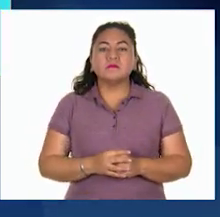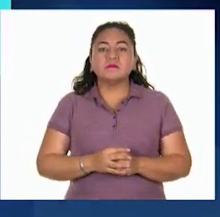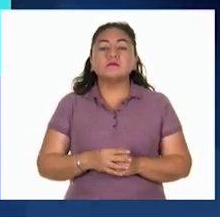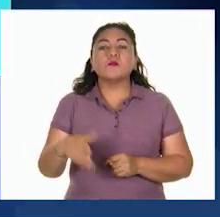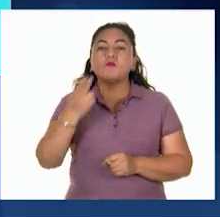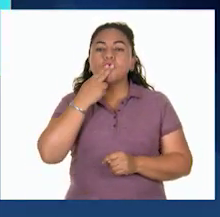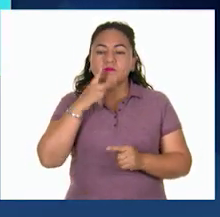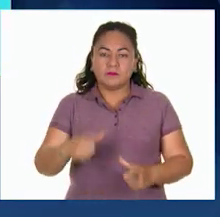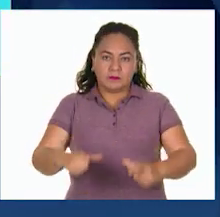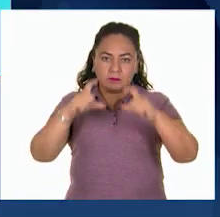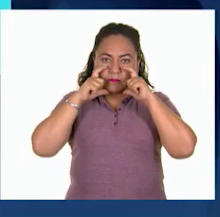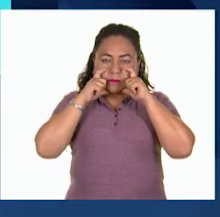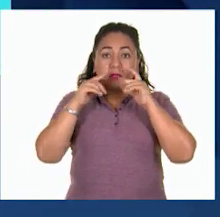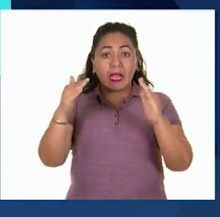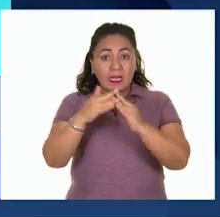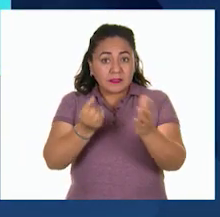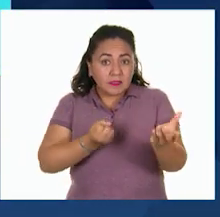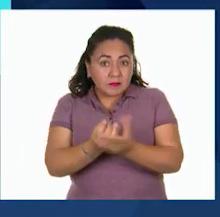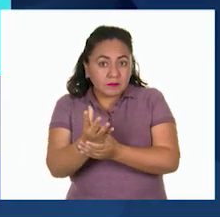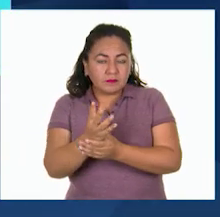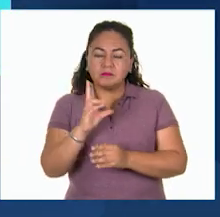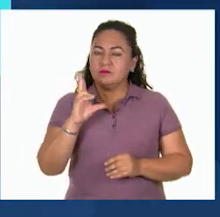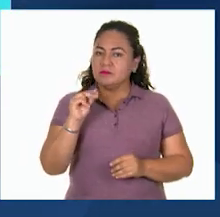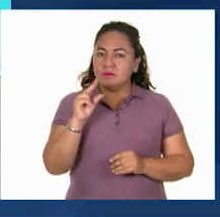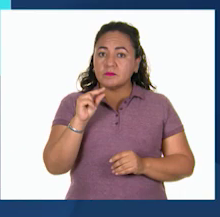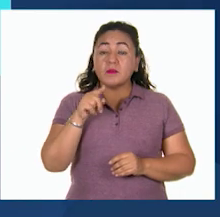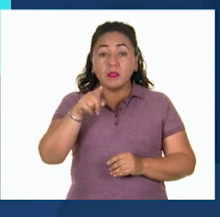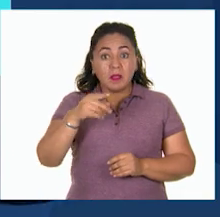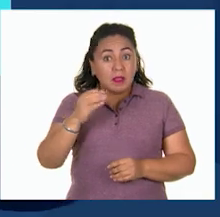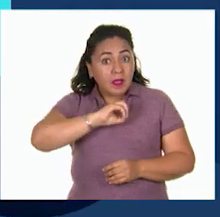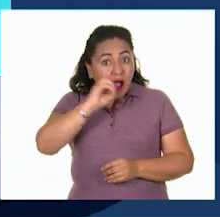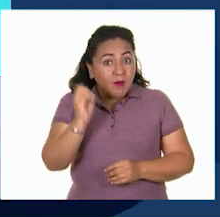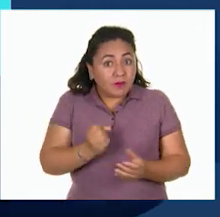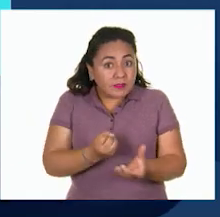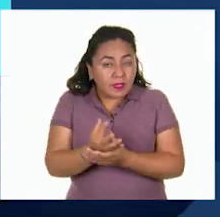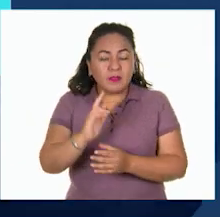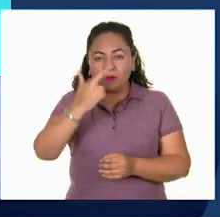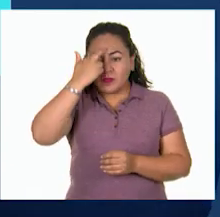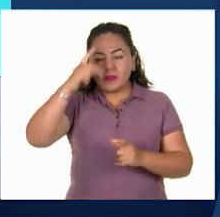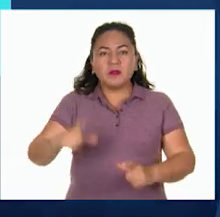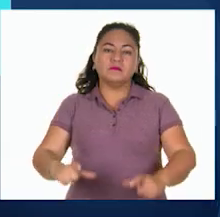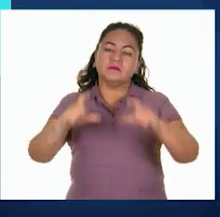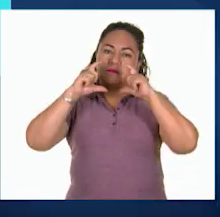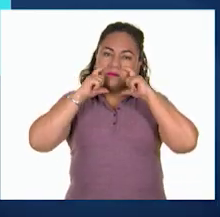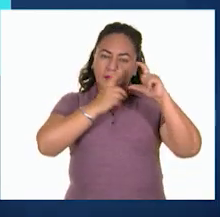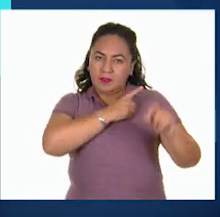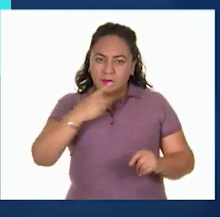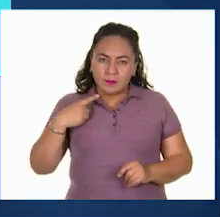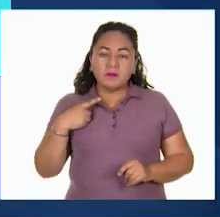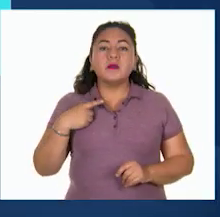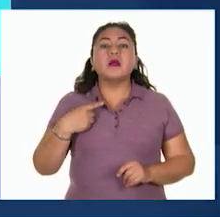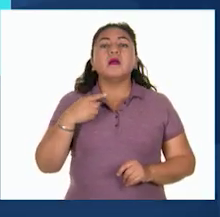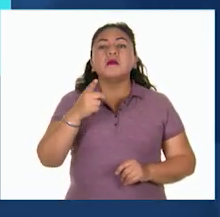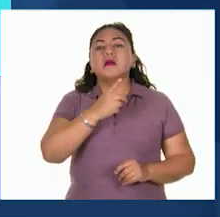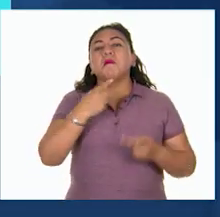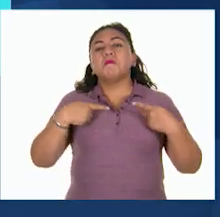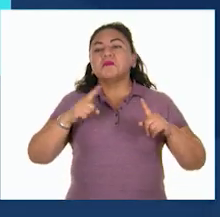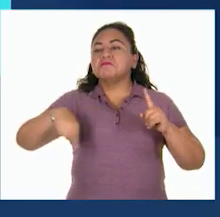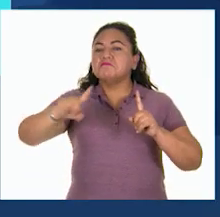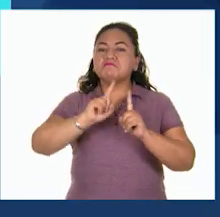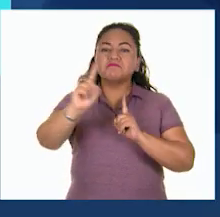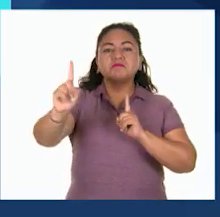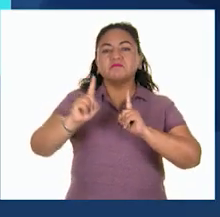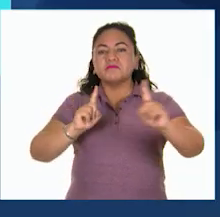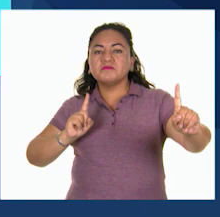Utiliza cubrebocas, no salgas de casa. Si tienes que hacerlo, recuerda que es obligatorio utilizarlo. Mantén una distancia mínima de